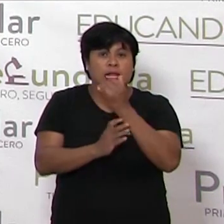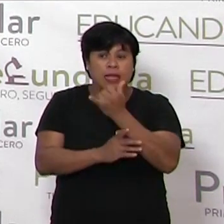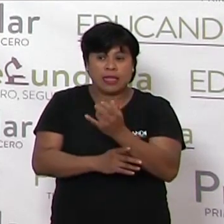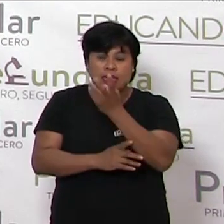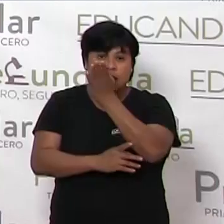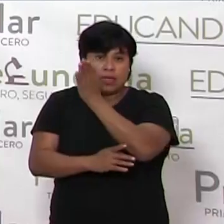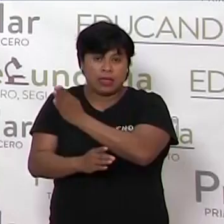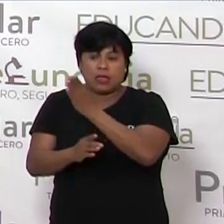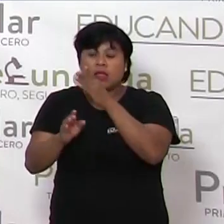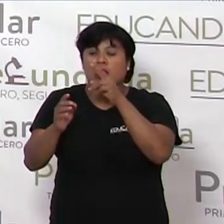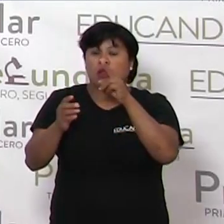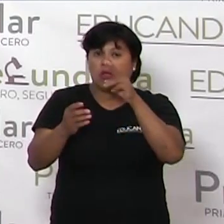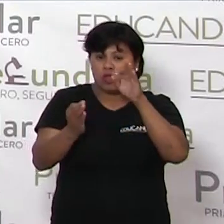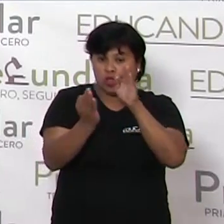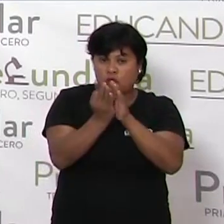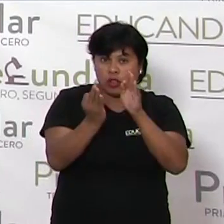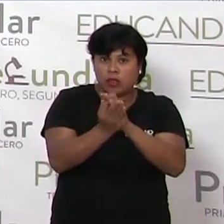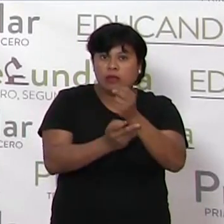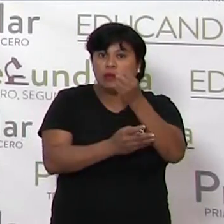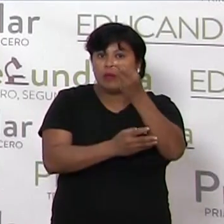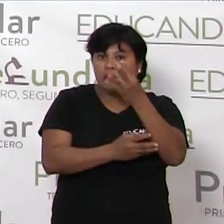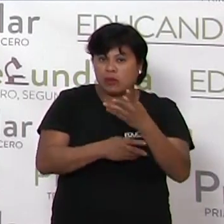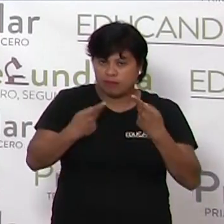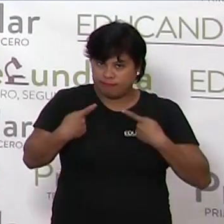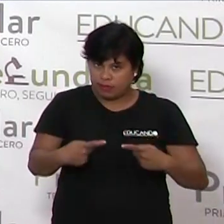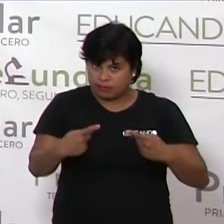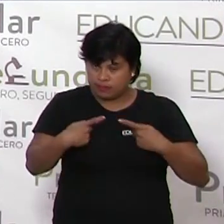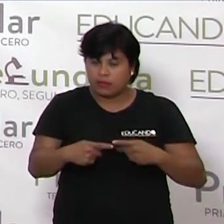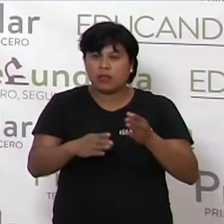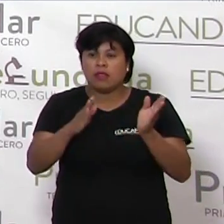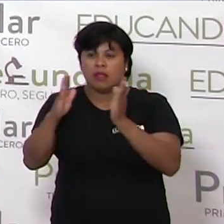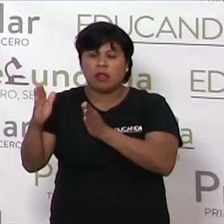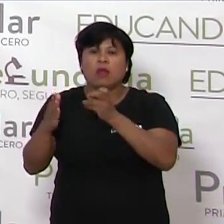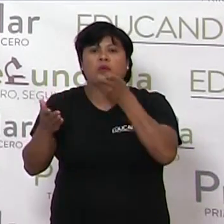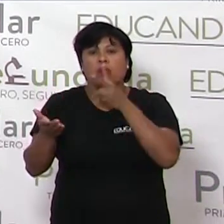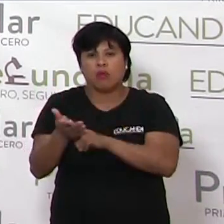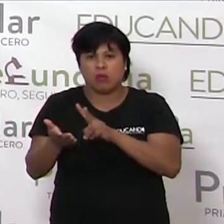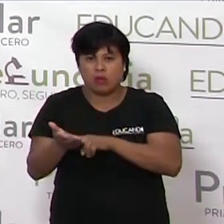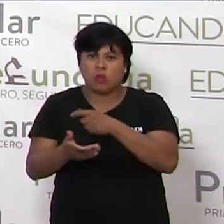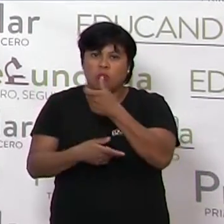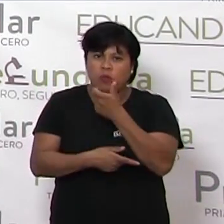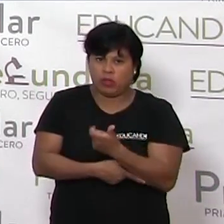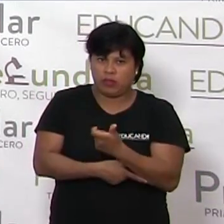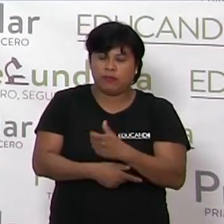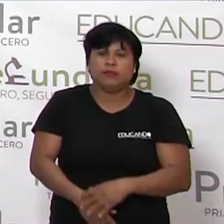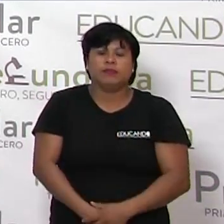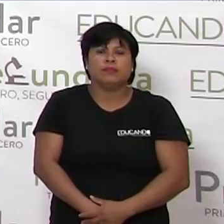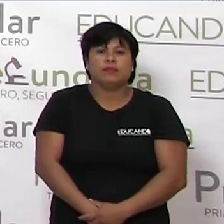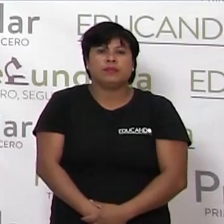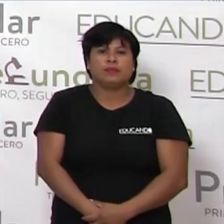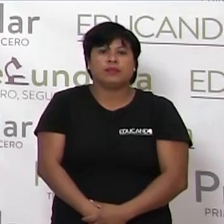Tortas, y que este sea el costo de esas tortas. Muy bien.